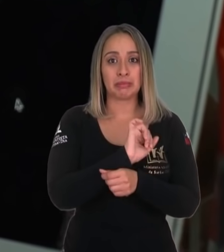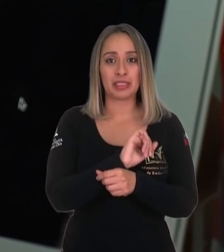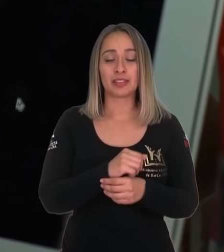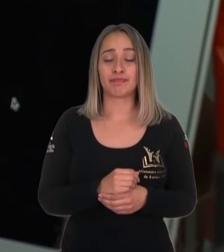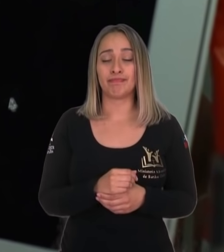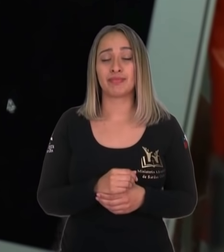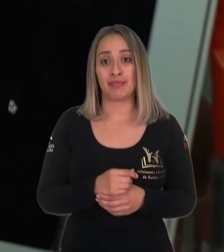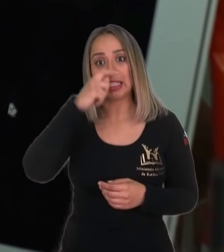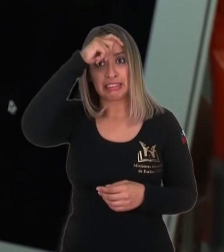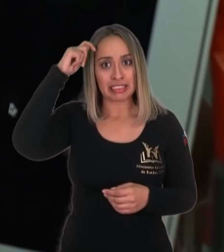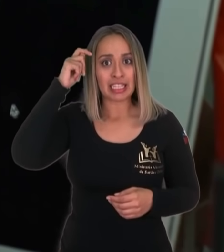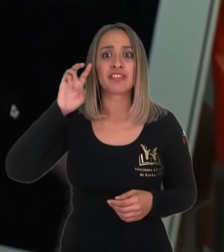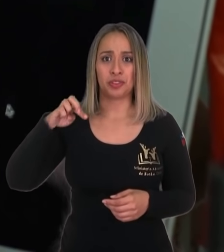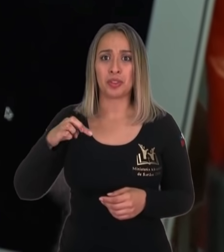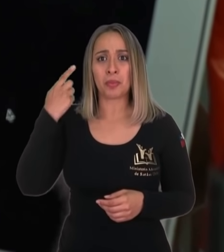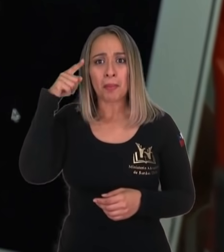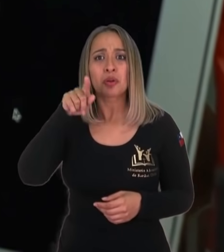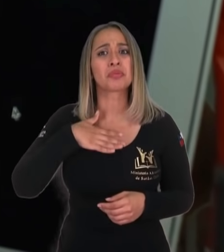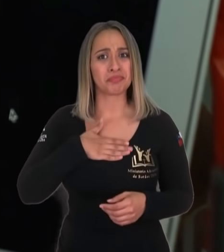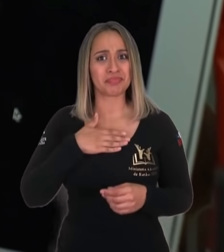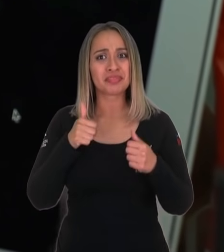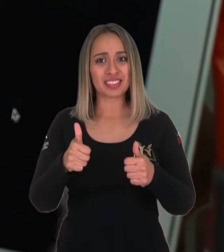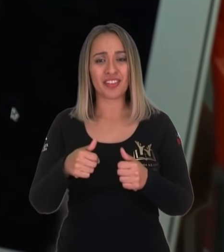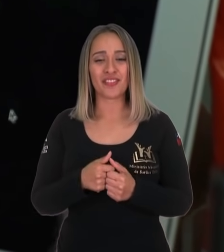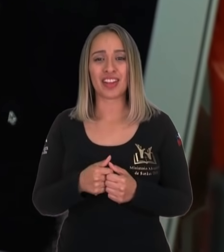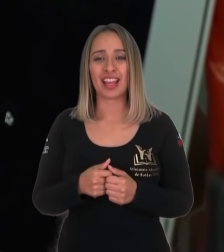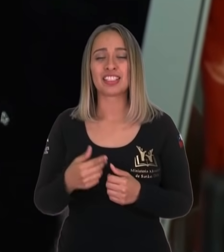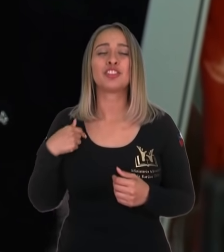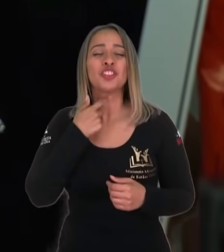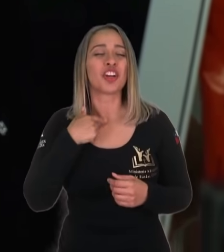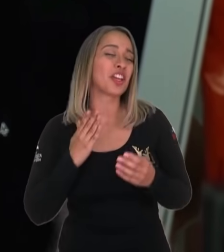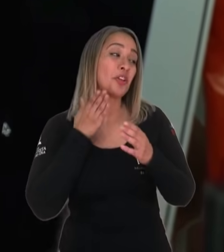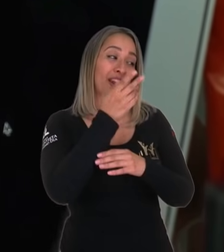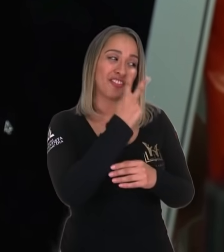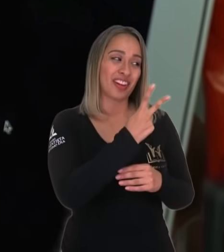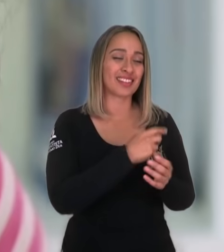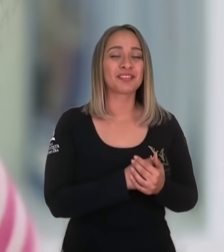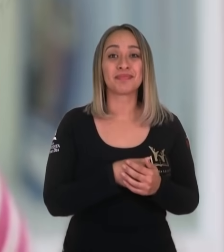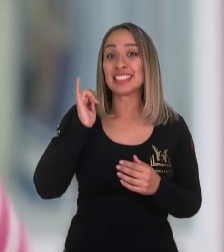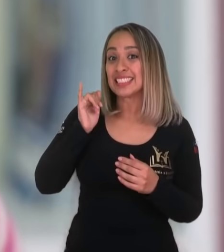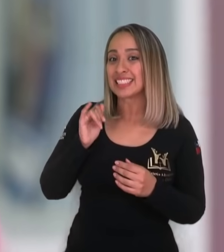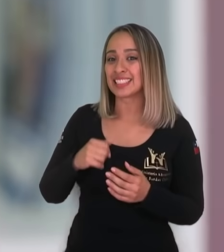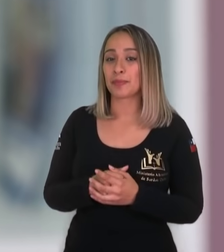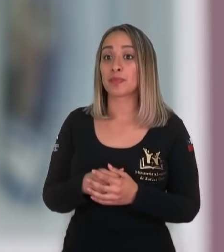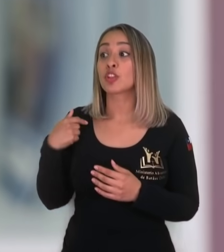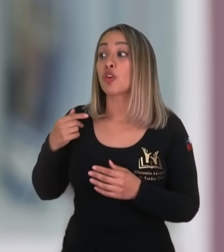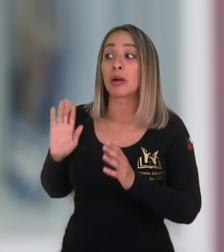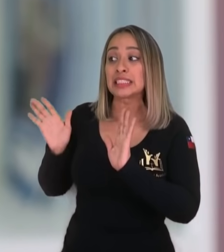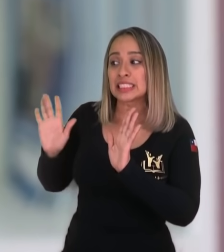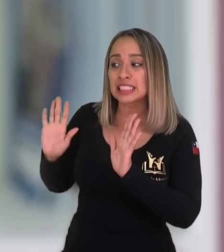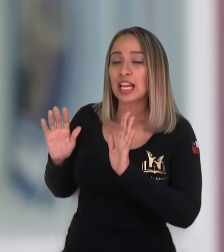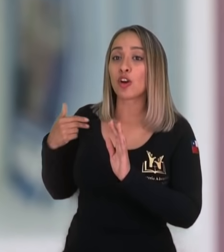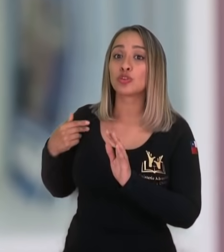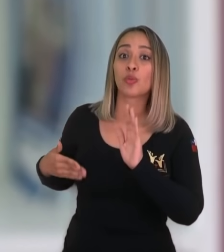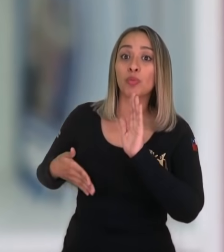de tu papá, ustedes están muy bien. Espérame que en cualquier momento aparezco para una visita. Lo prometido es deuda. Ahora me tengo que ir. Tengo